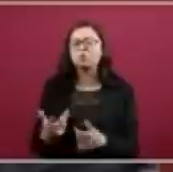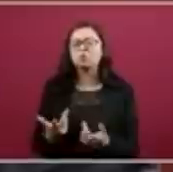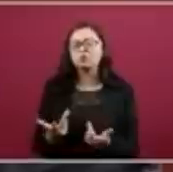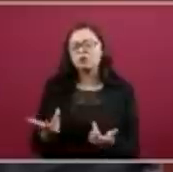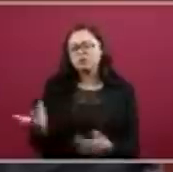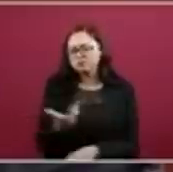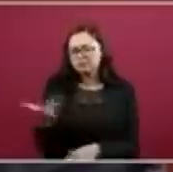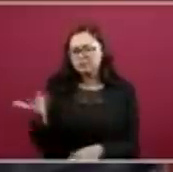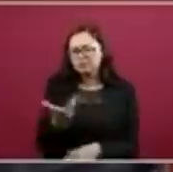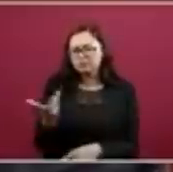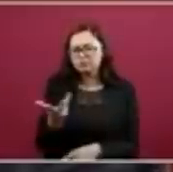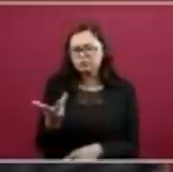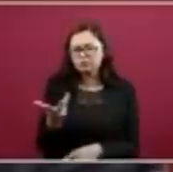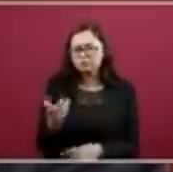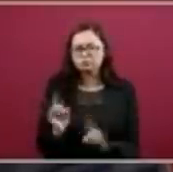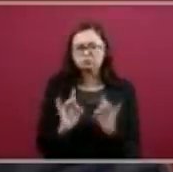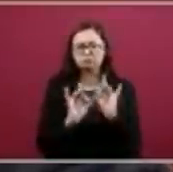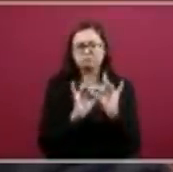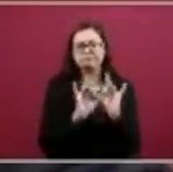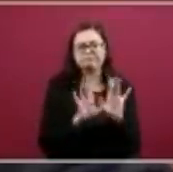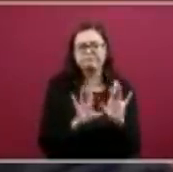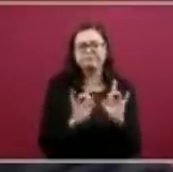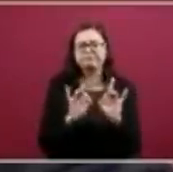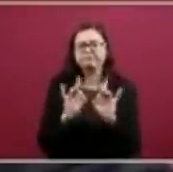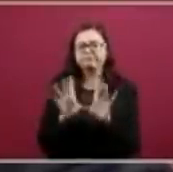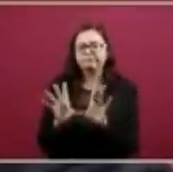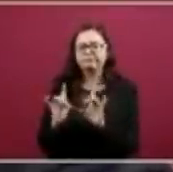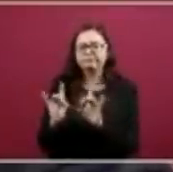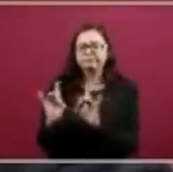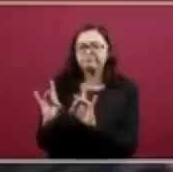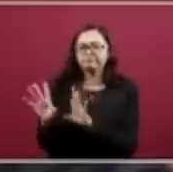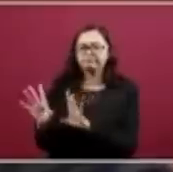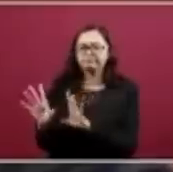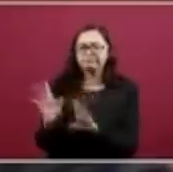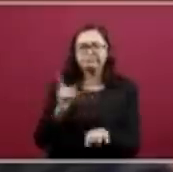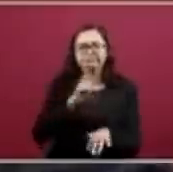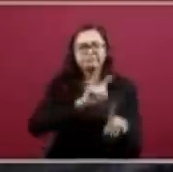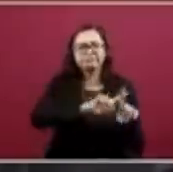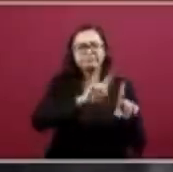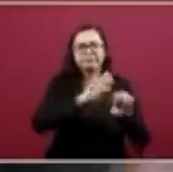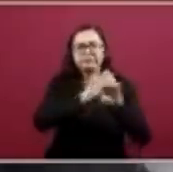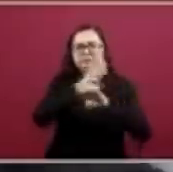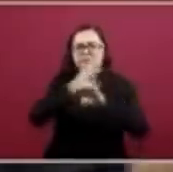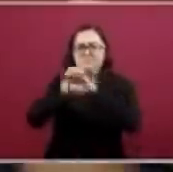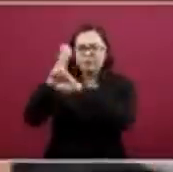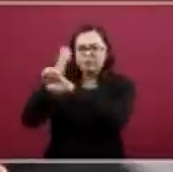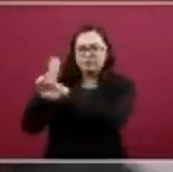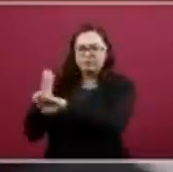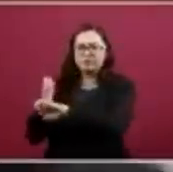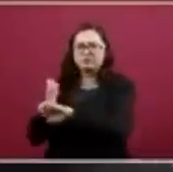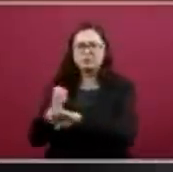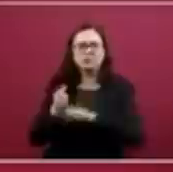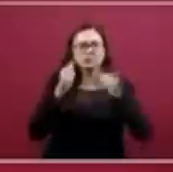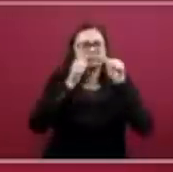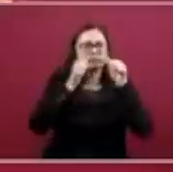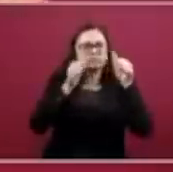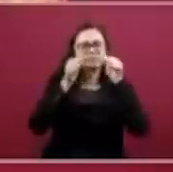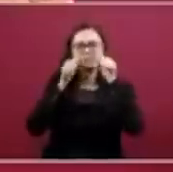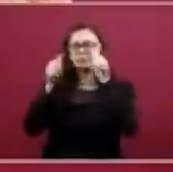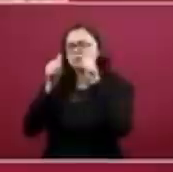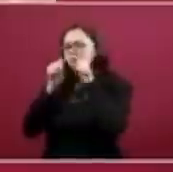seguimiento a lo que sucede en los estados, además del reporte de